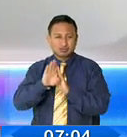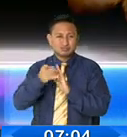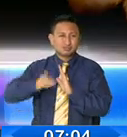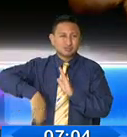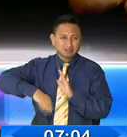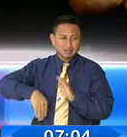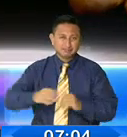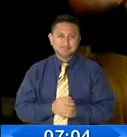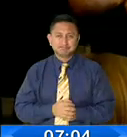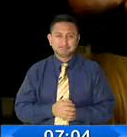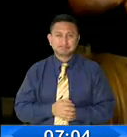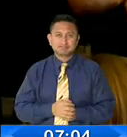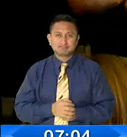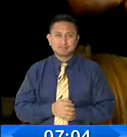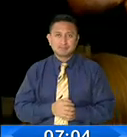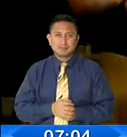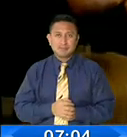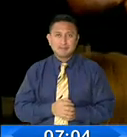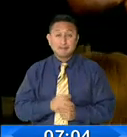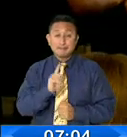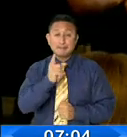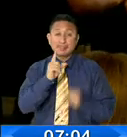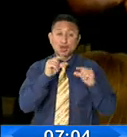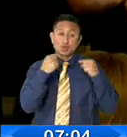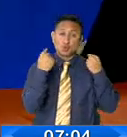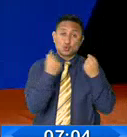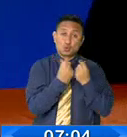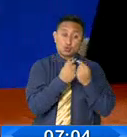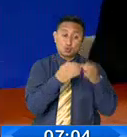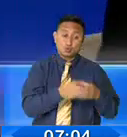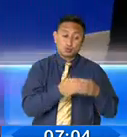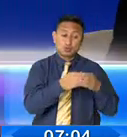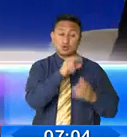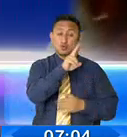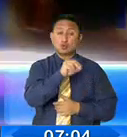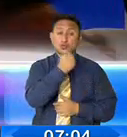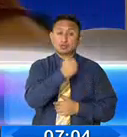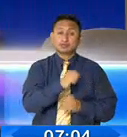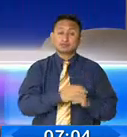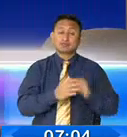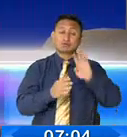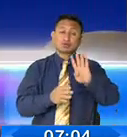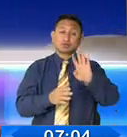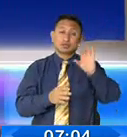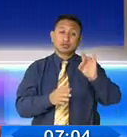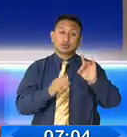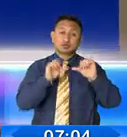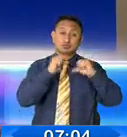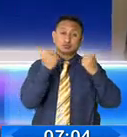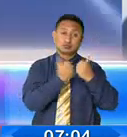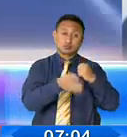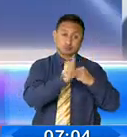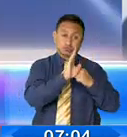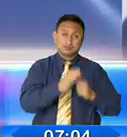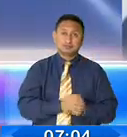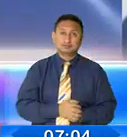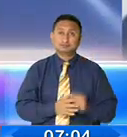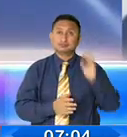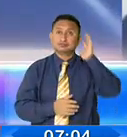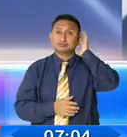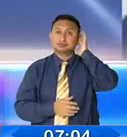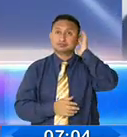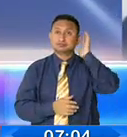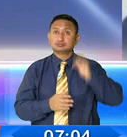Esto mientras la primera fuerza política, Unión por la Esperanza, con 48 curules, marca límites. Nosotros no